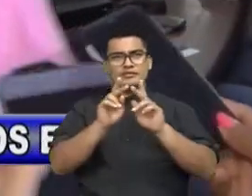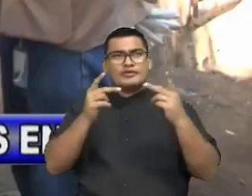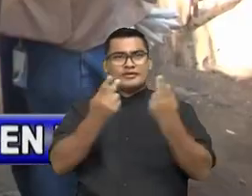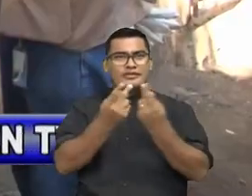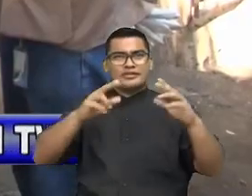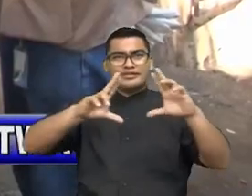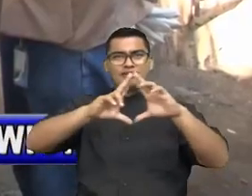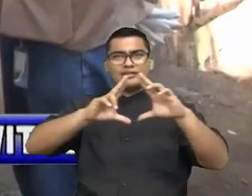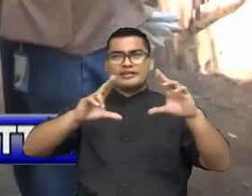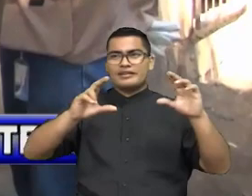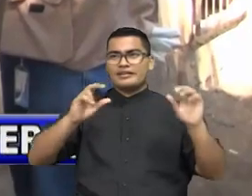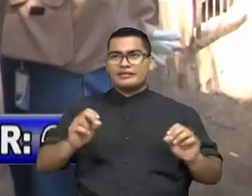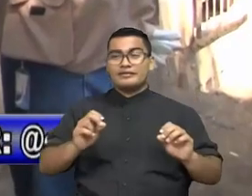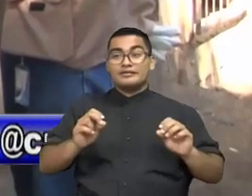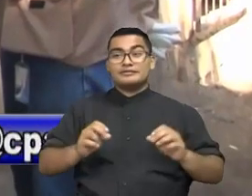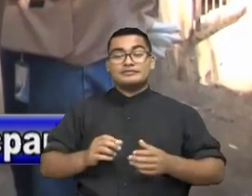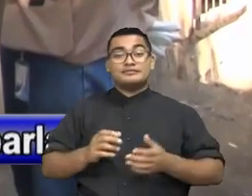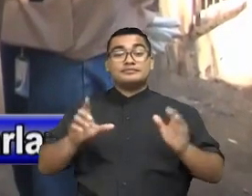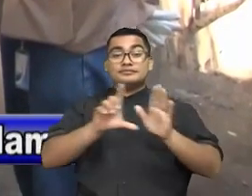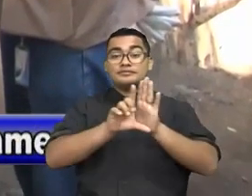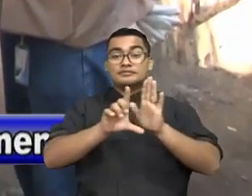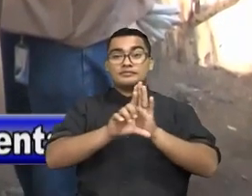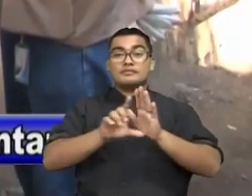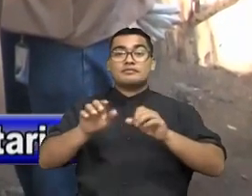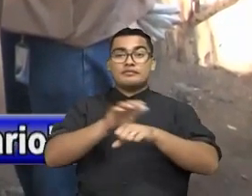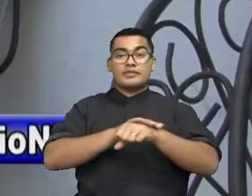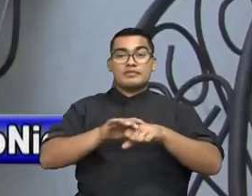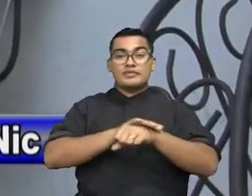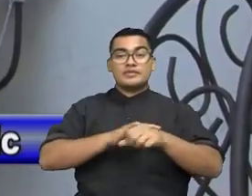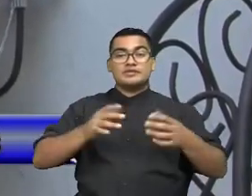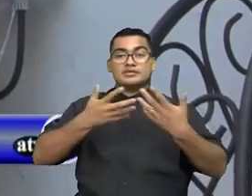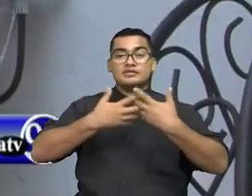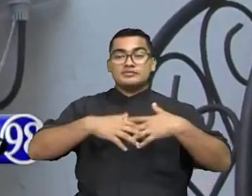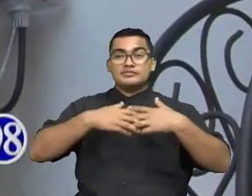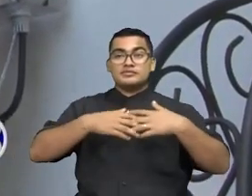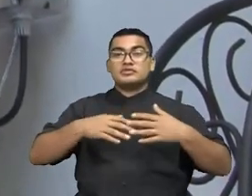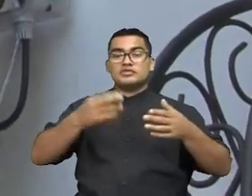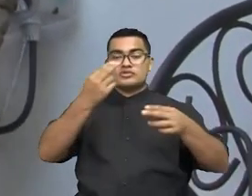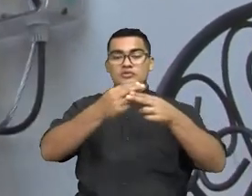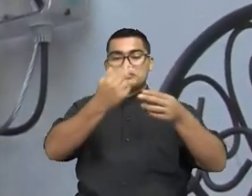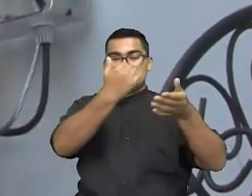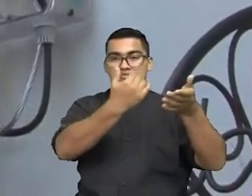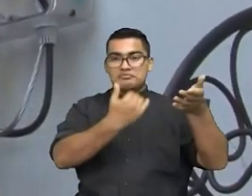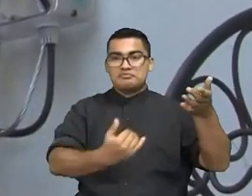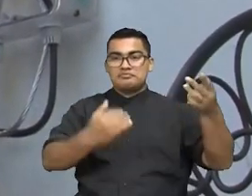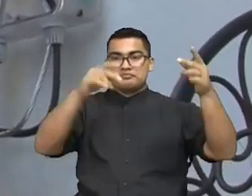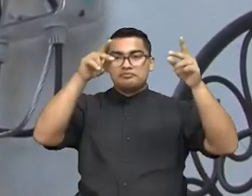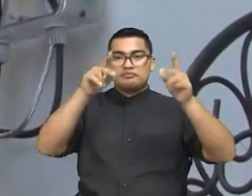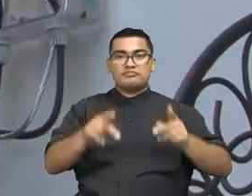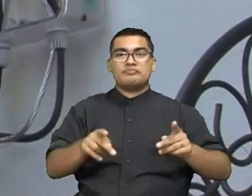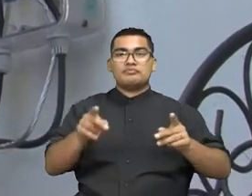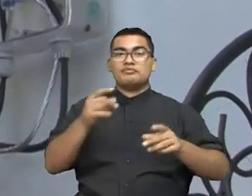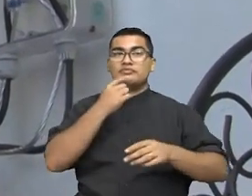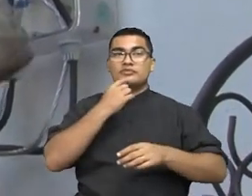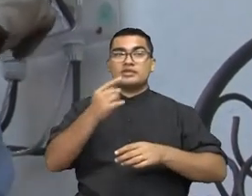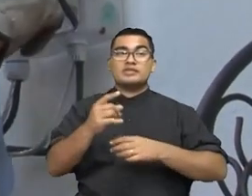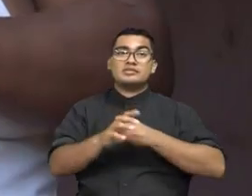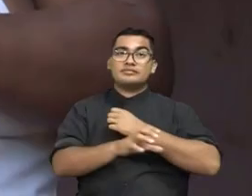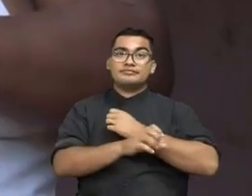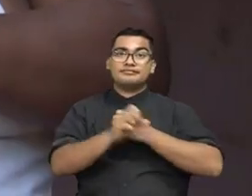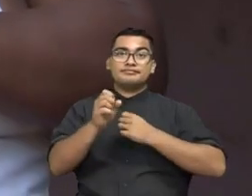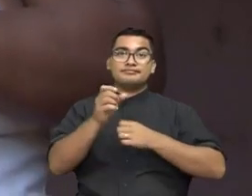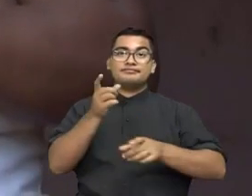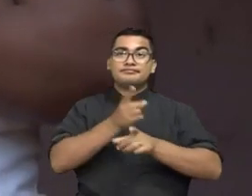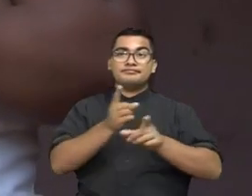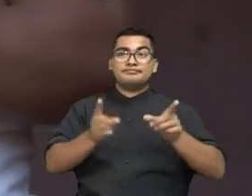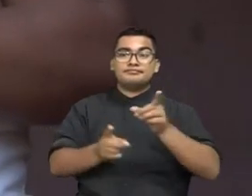gracias. Además, la ley autoriza a las empresas distribuidoras publicar la lista de sus clientes legalmente morosos.